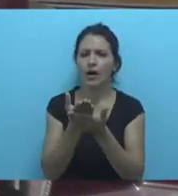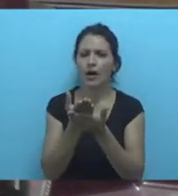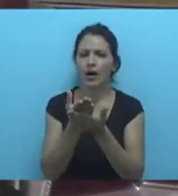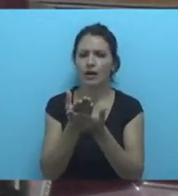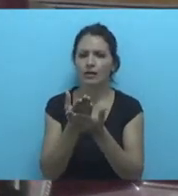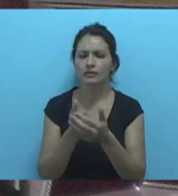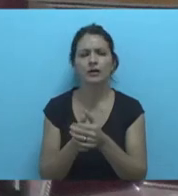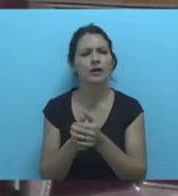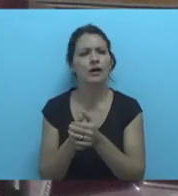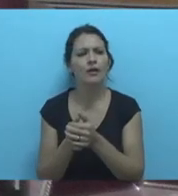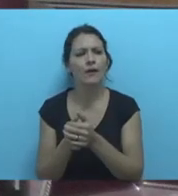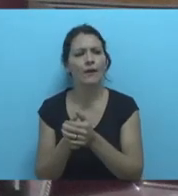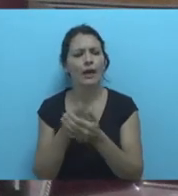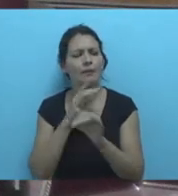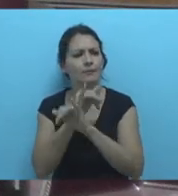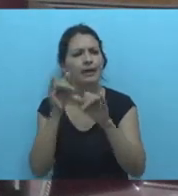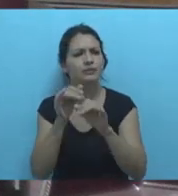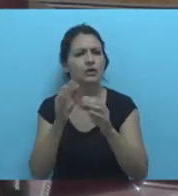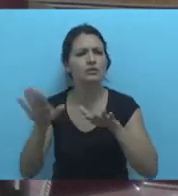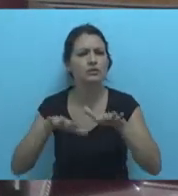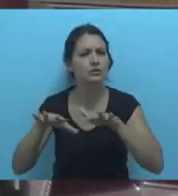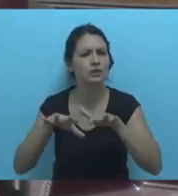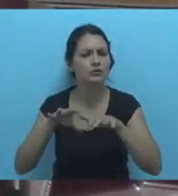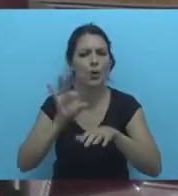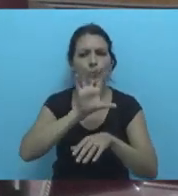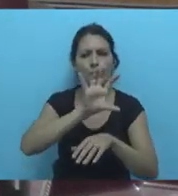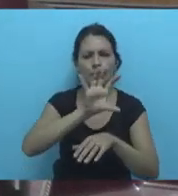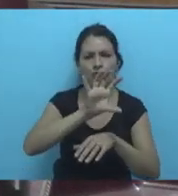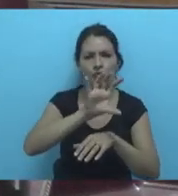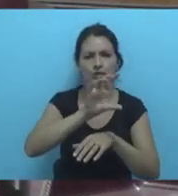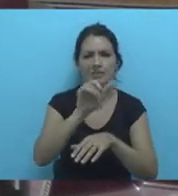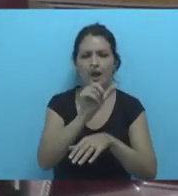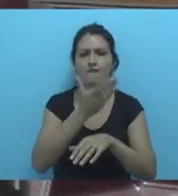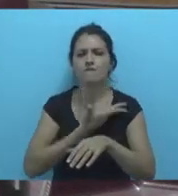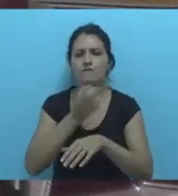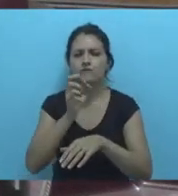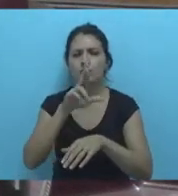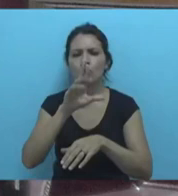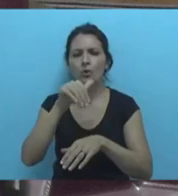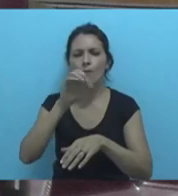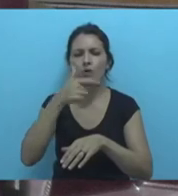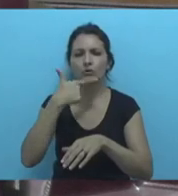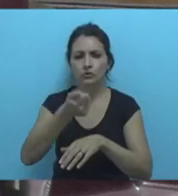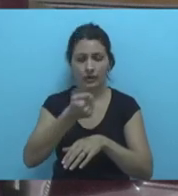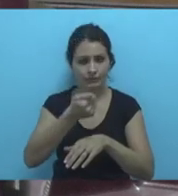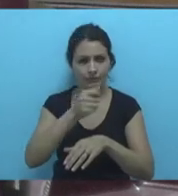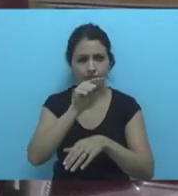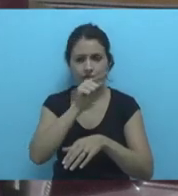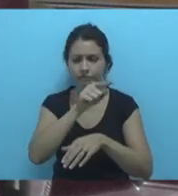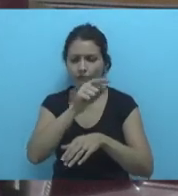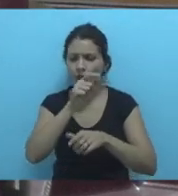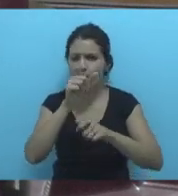sucediendo en la hermana provincia de Formosa. Una indudable violación de los derechos humanos de todos los argentinos que viven en